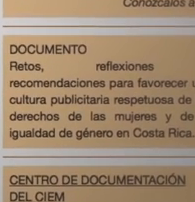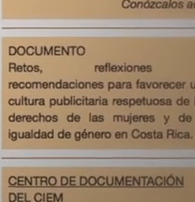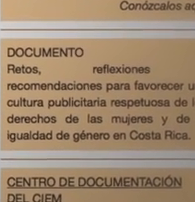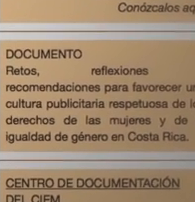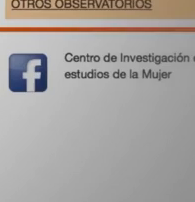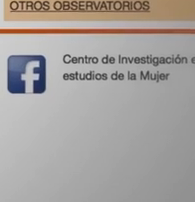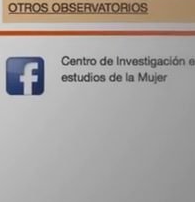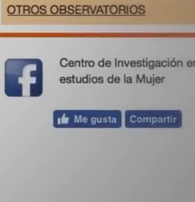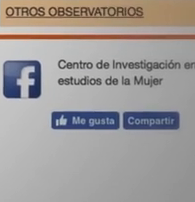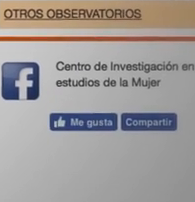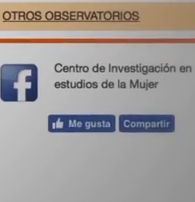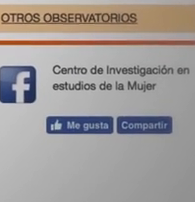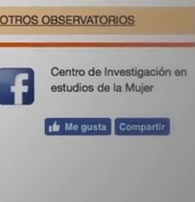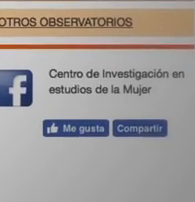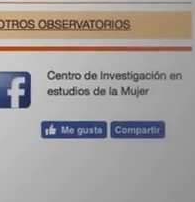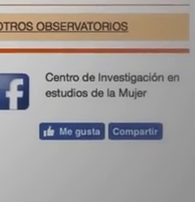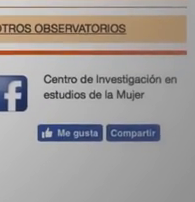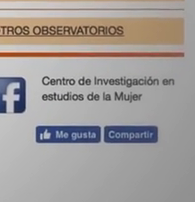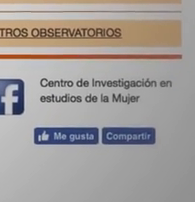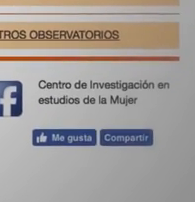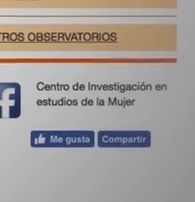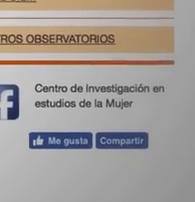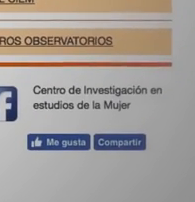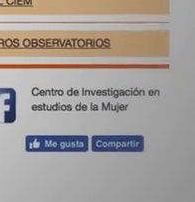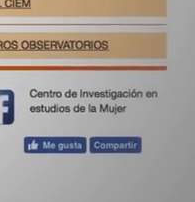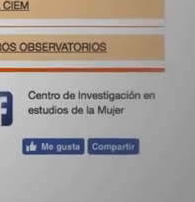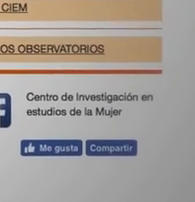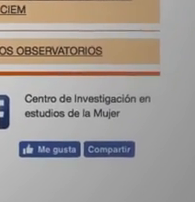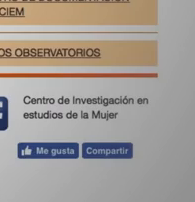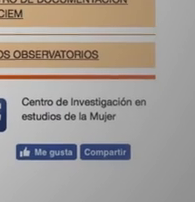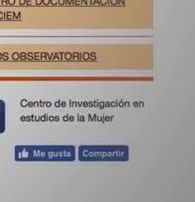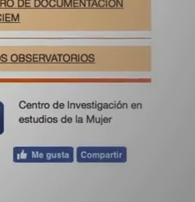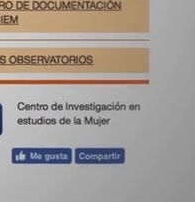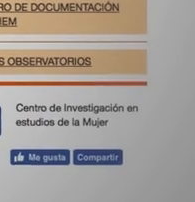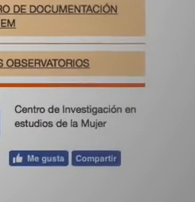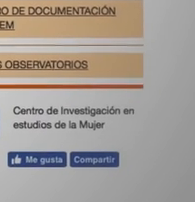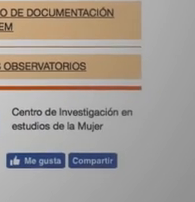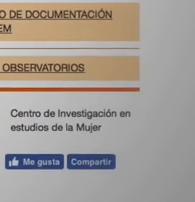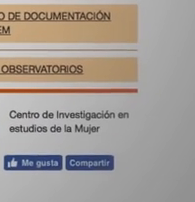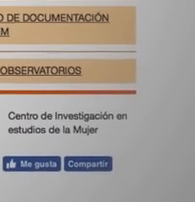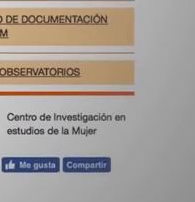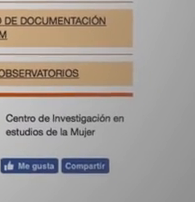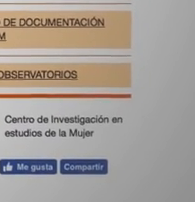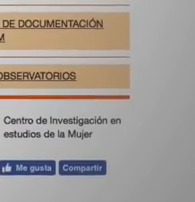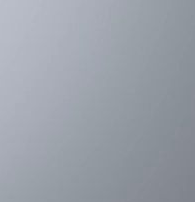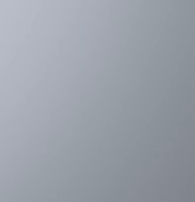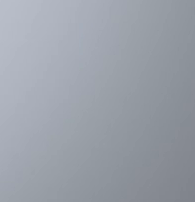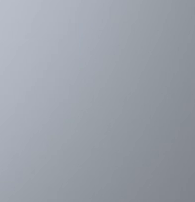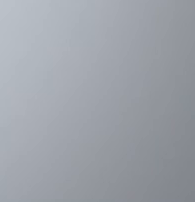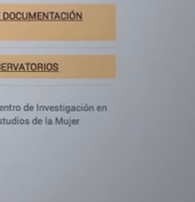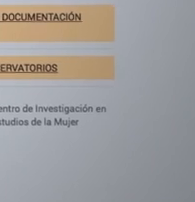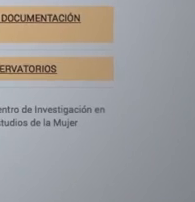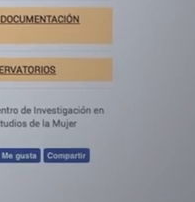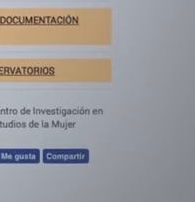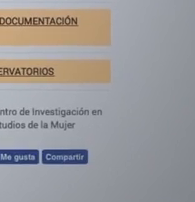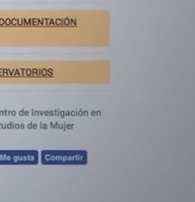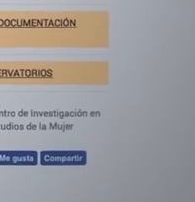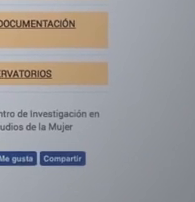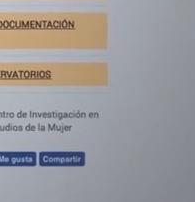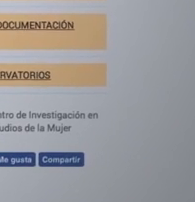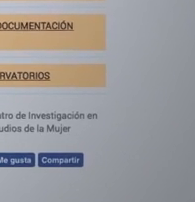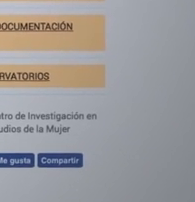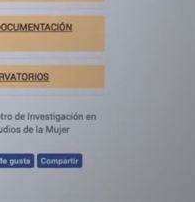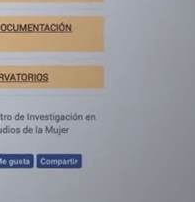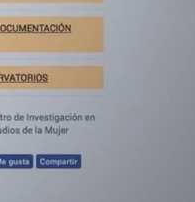anónimas verdad como la persona también puede presentar sus datos personales si gustan el formulario una vez que la recibimos hacemos un pequeño